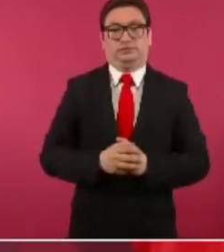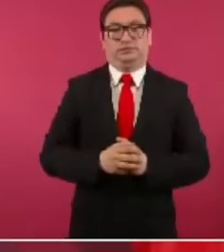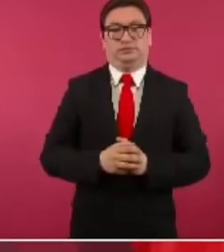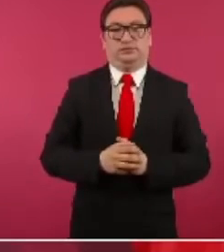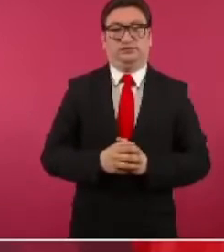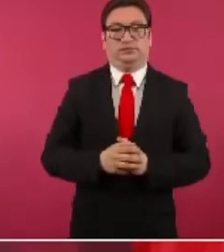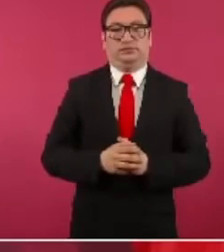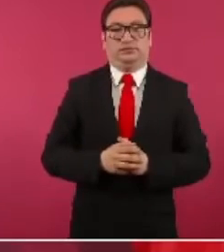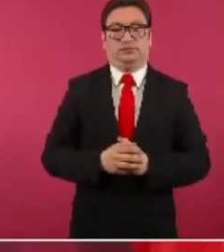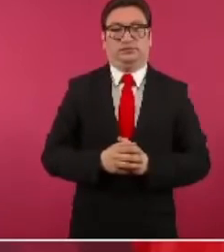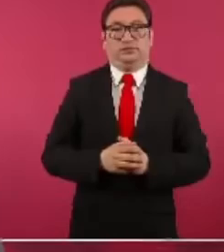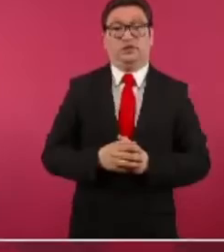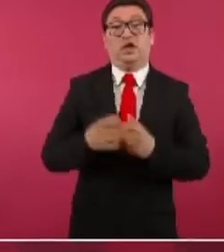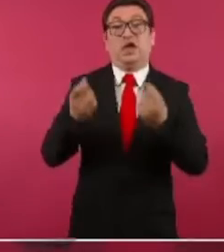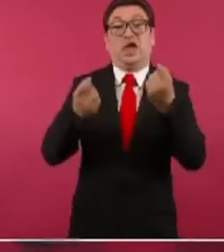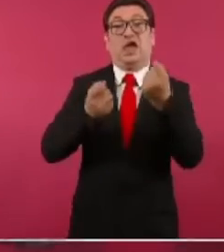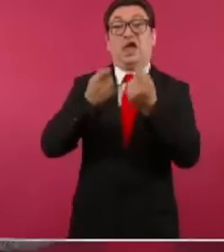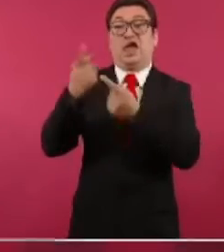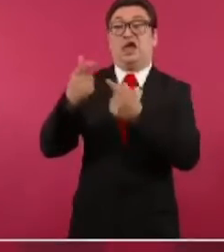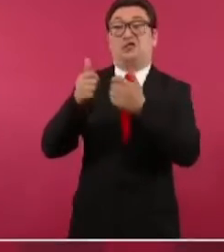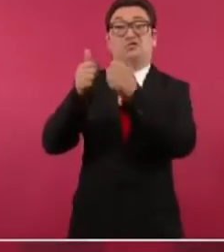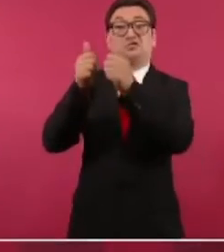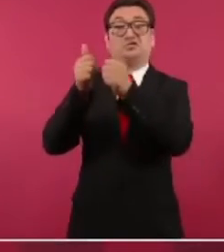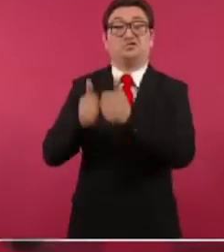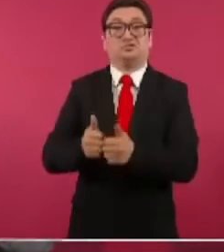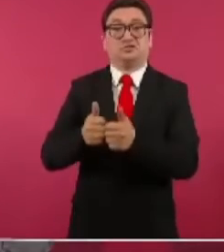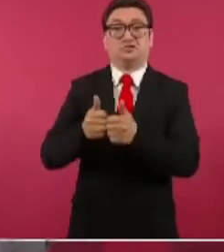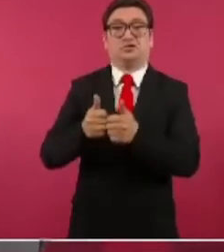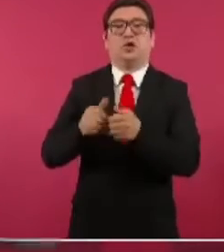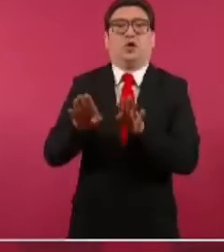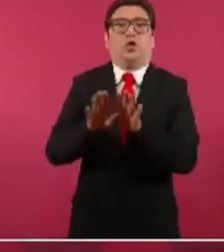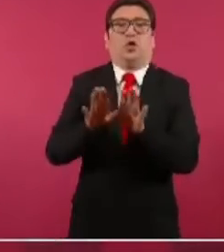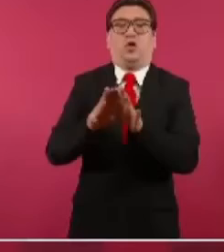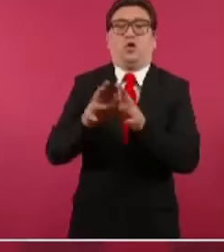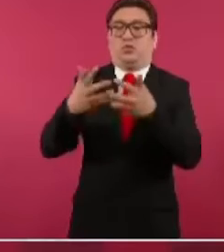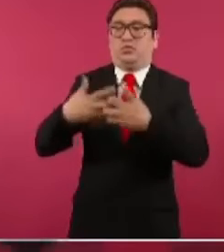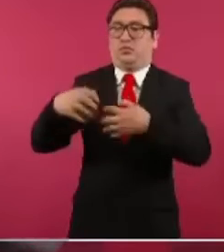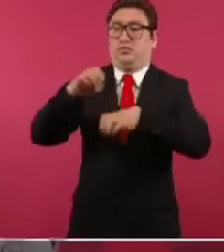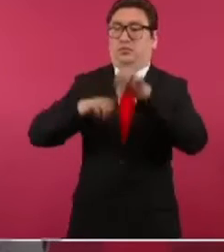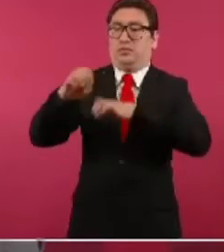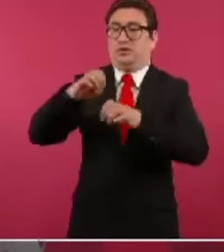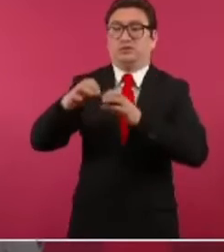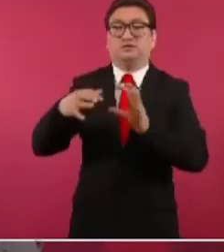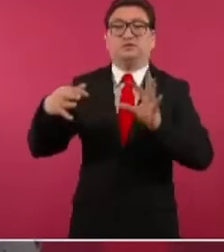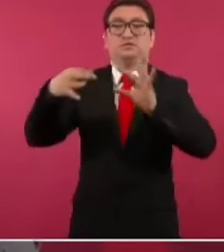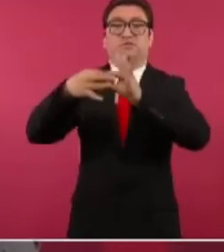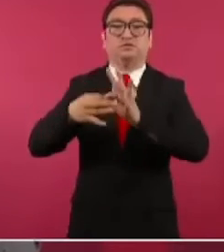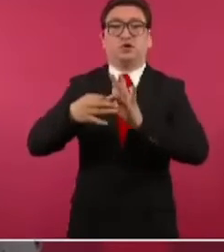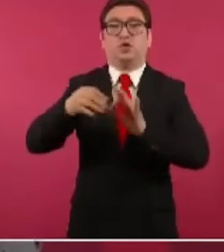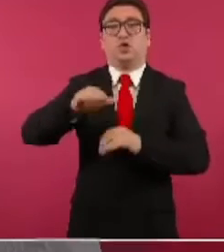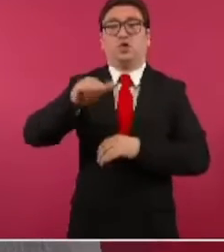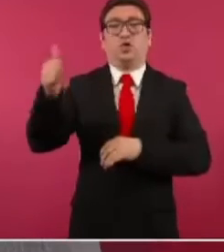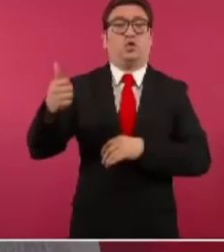incluso se quedan algunos ahí con empresas, con prestanombres.